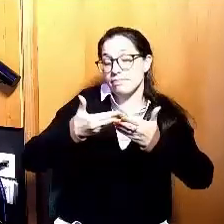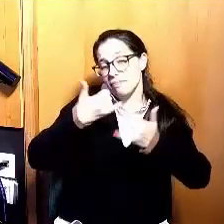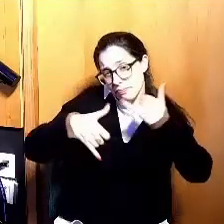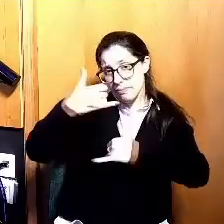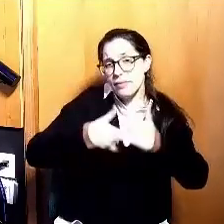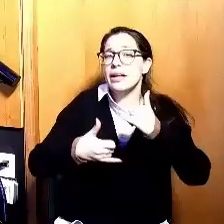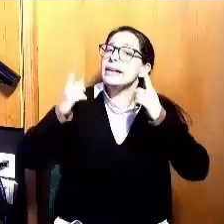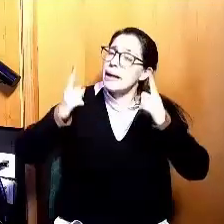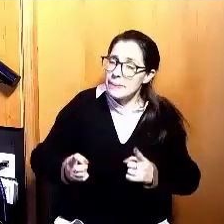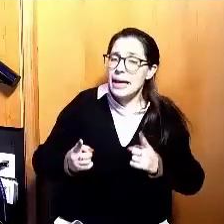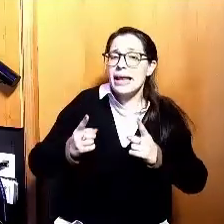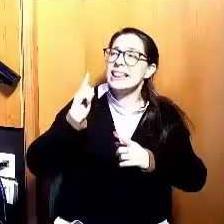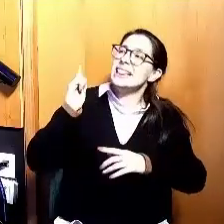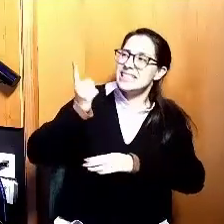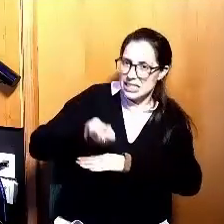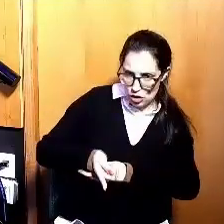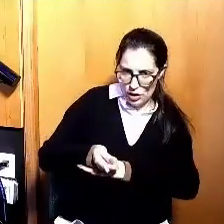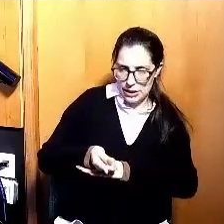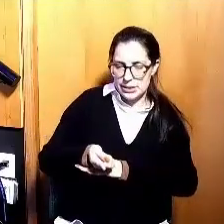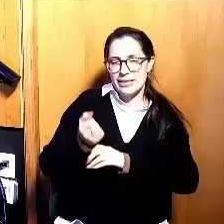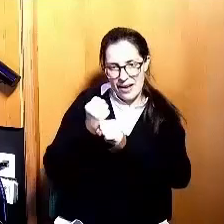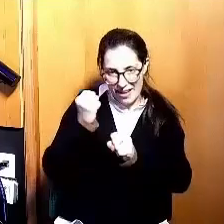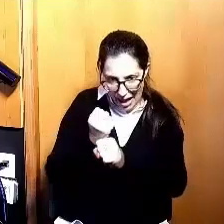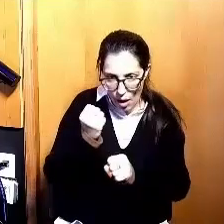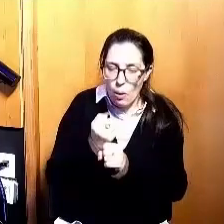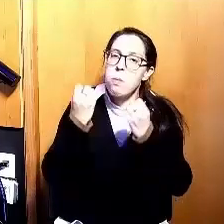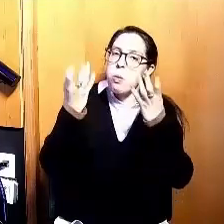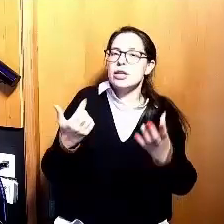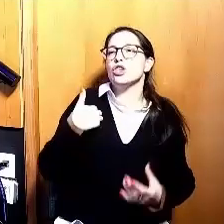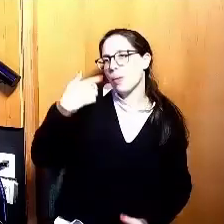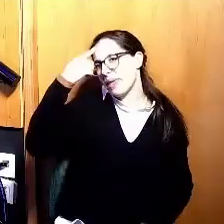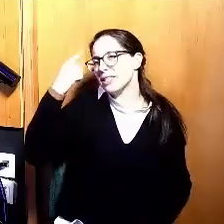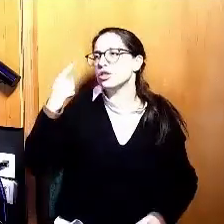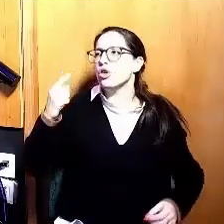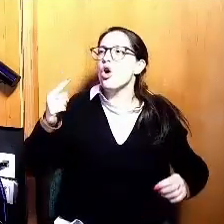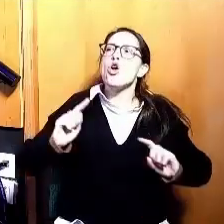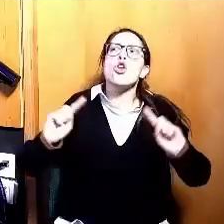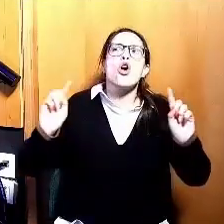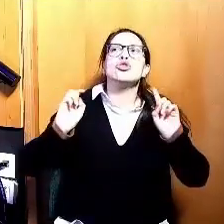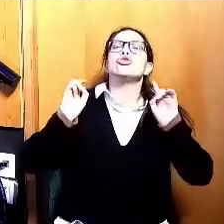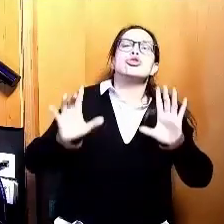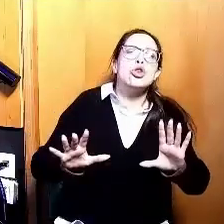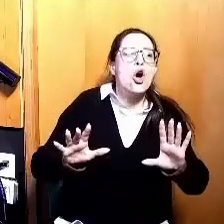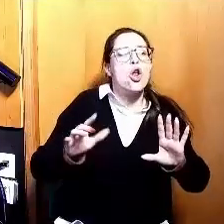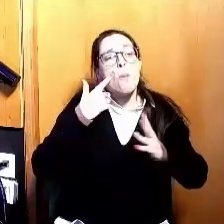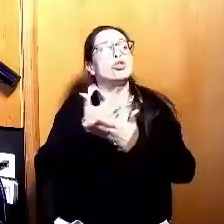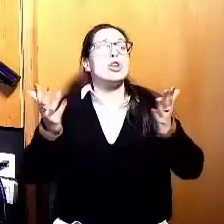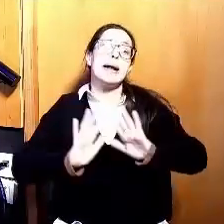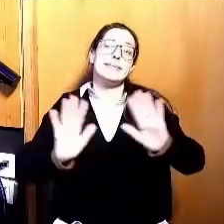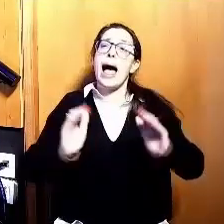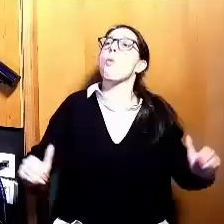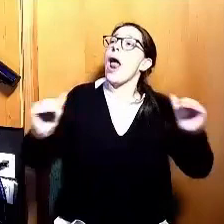decisiones basadas en datos, los servicios basados en datos. Bueno. Y por eso me parece que no nos podemos quedar solo con abrir datos es